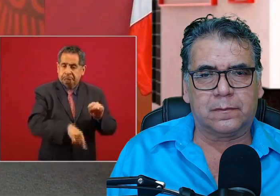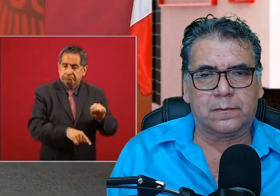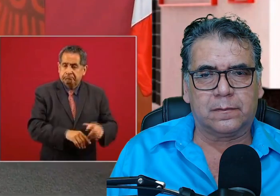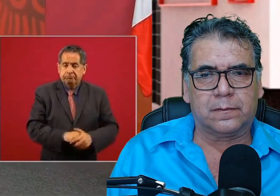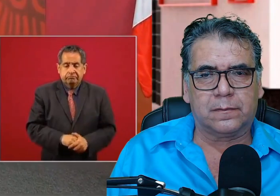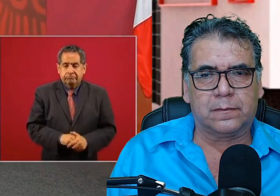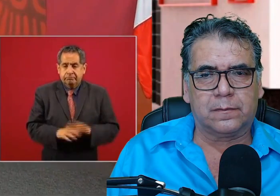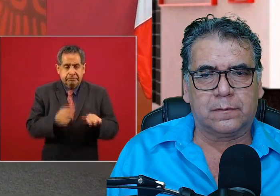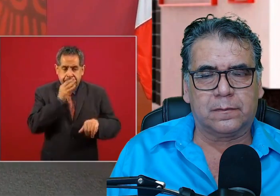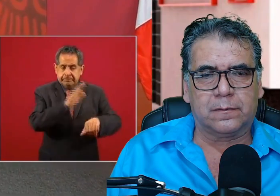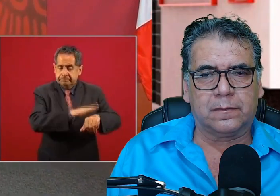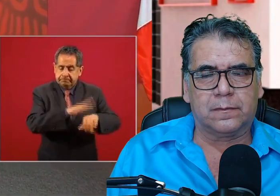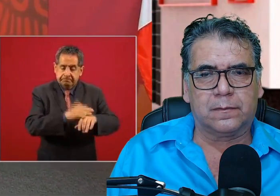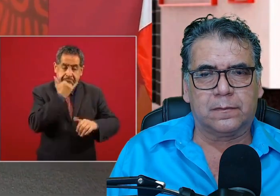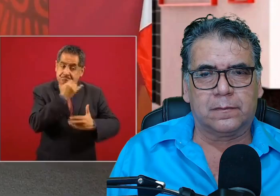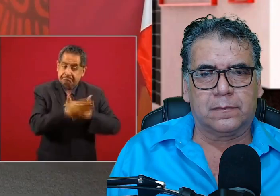por anticipado,